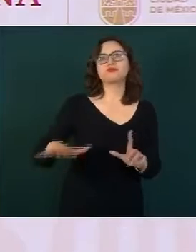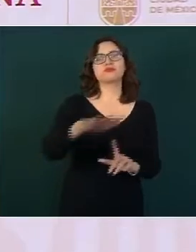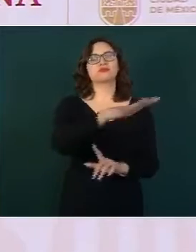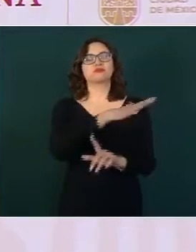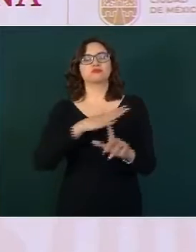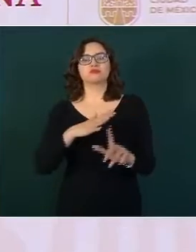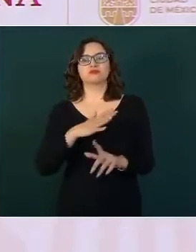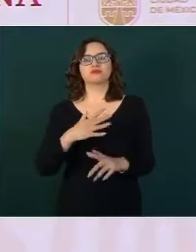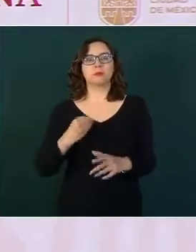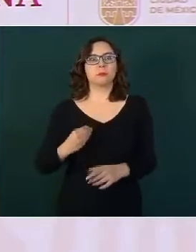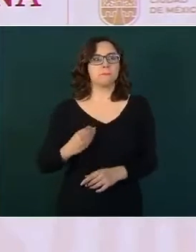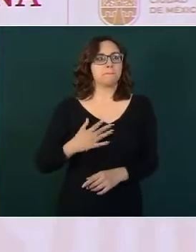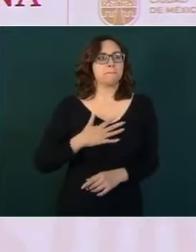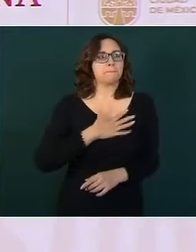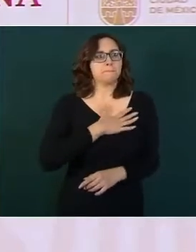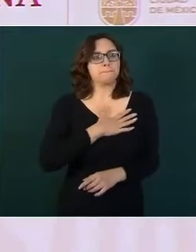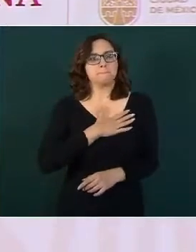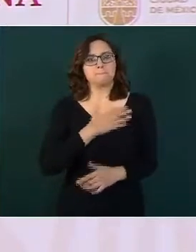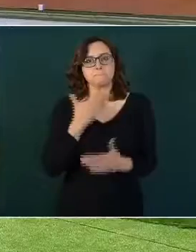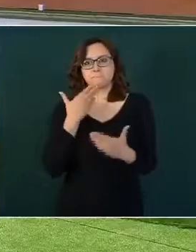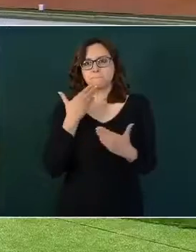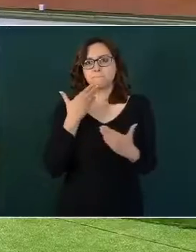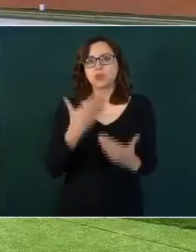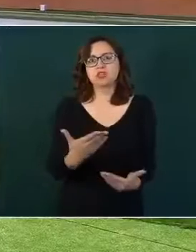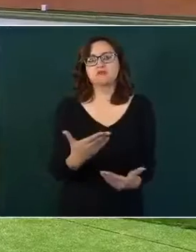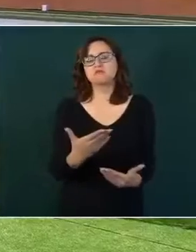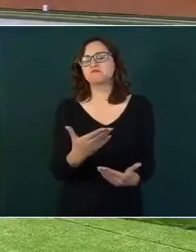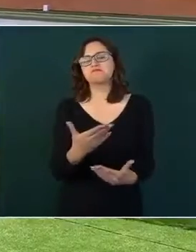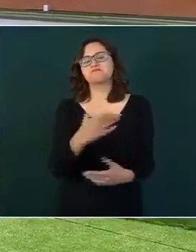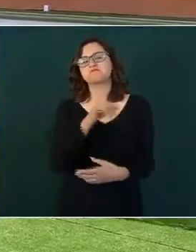bienestar para nuestro pueblo.